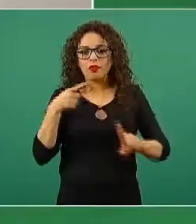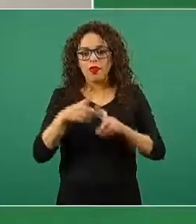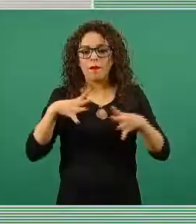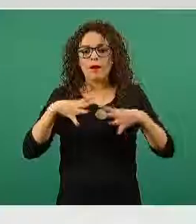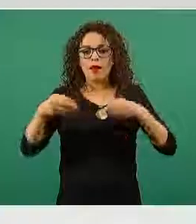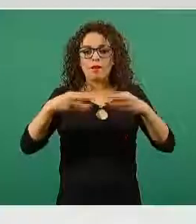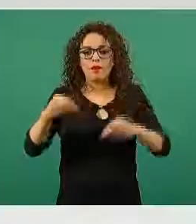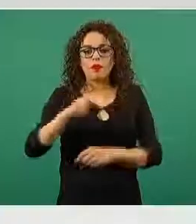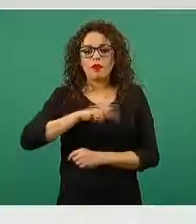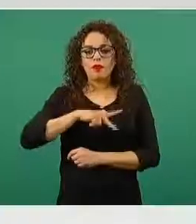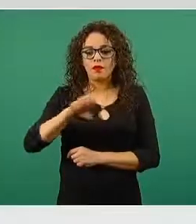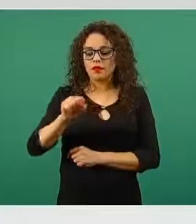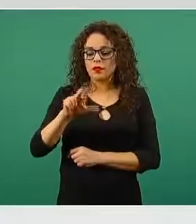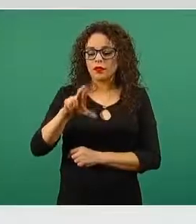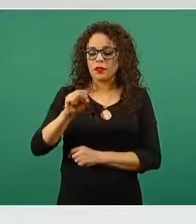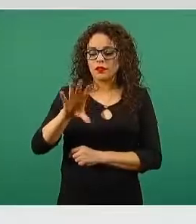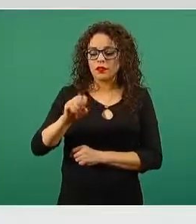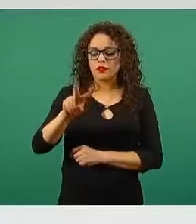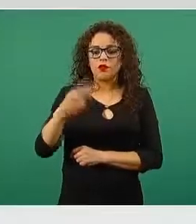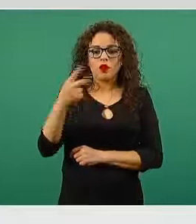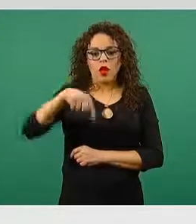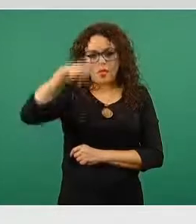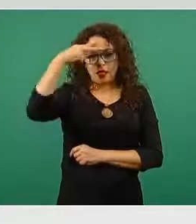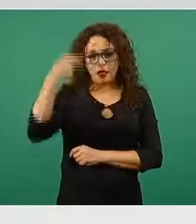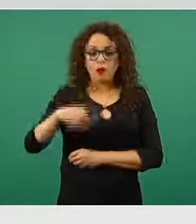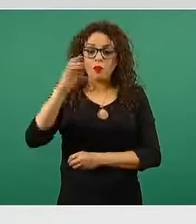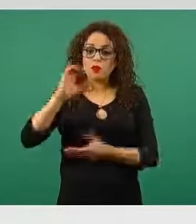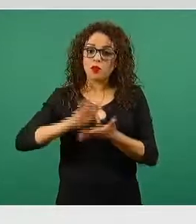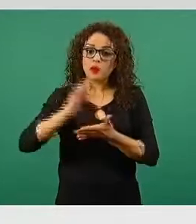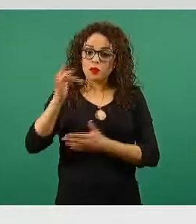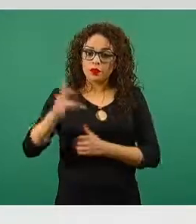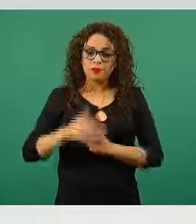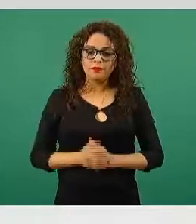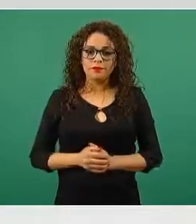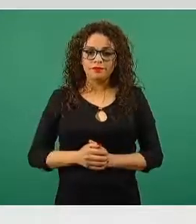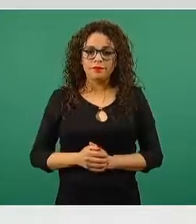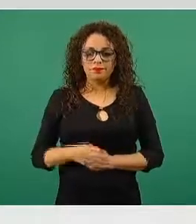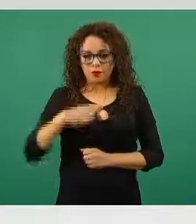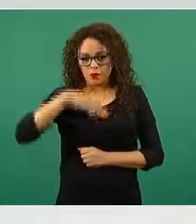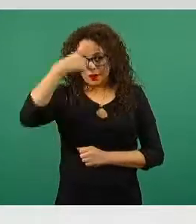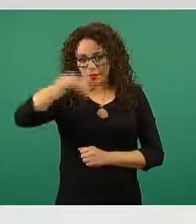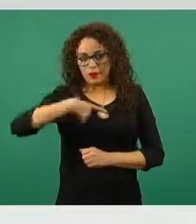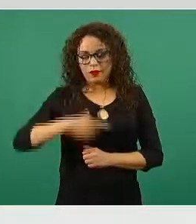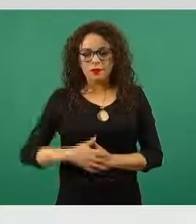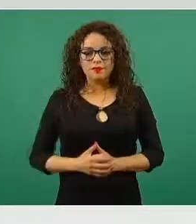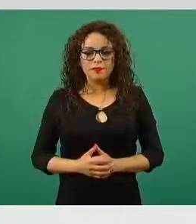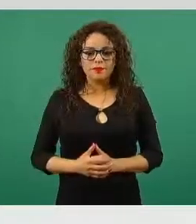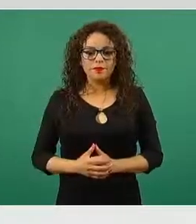epidemia del virus SARS-CoV-2 en nuestro país. Muchísimas gracias, extraordinario sábado. Buenas noches.